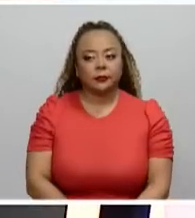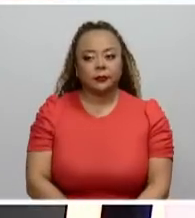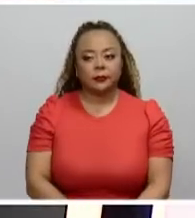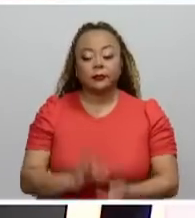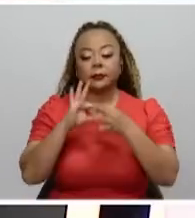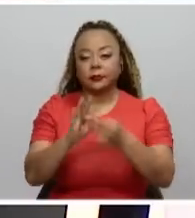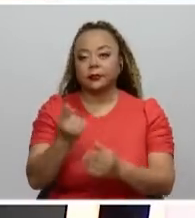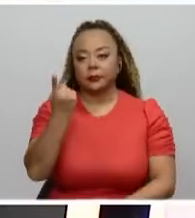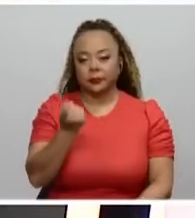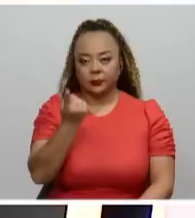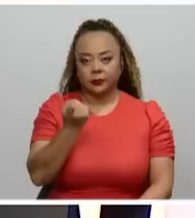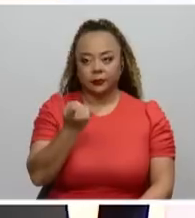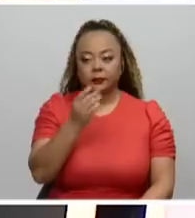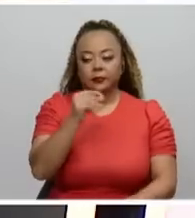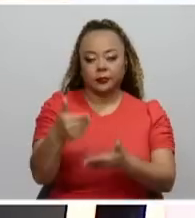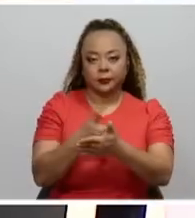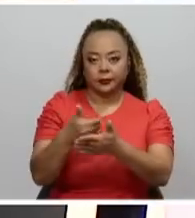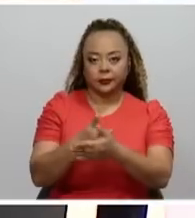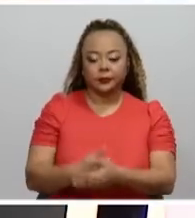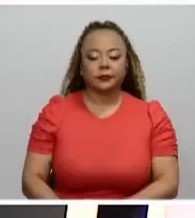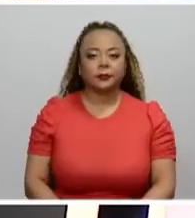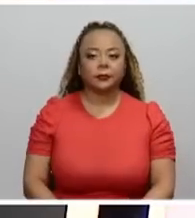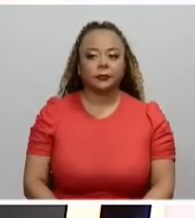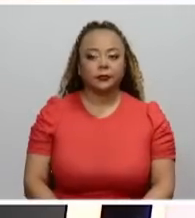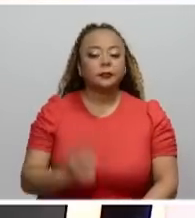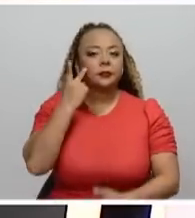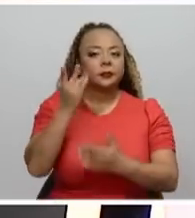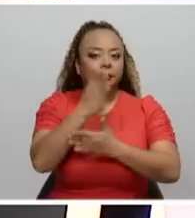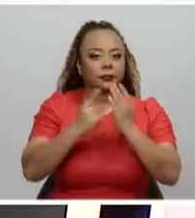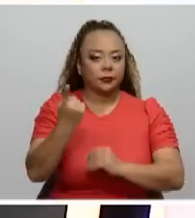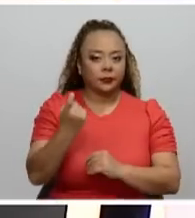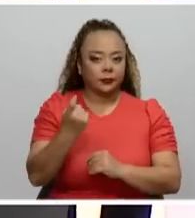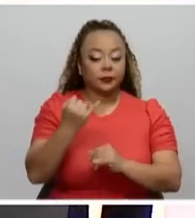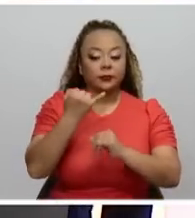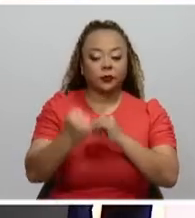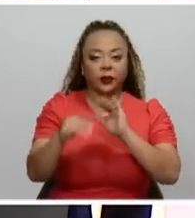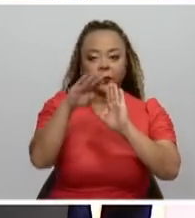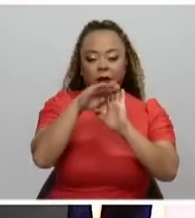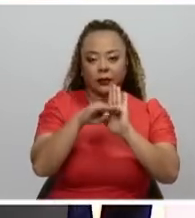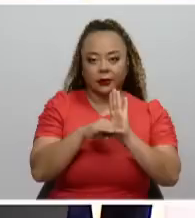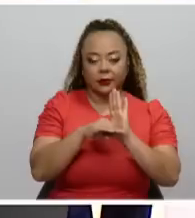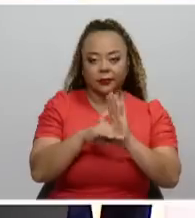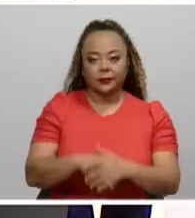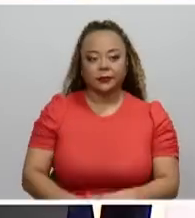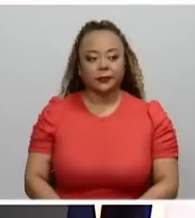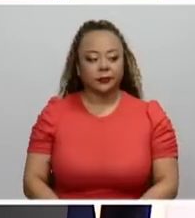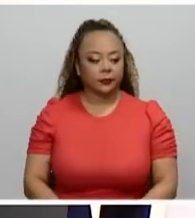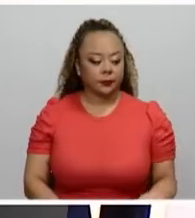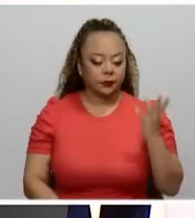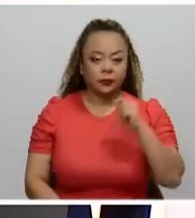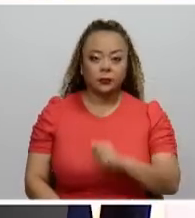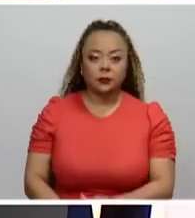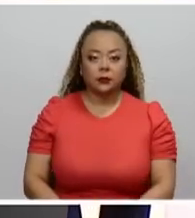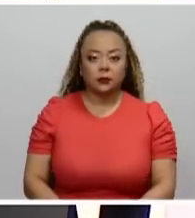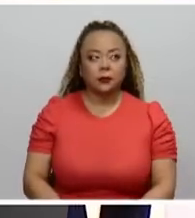Los ausentes y las novedades para que vean algunos ausentes de las últimas listas para interpretar